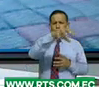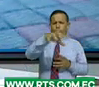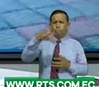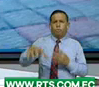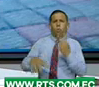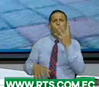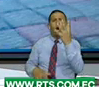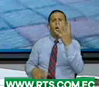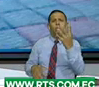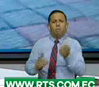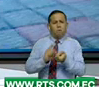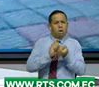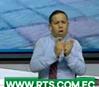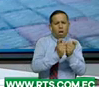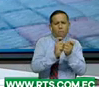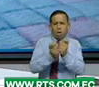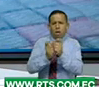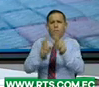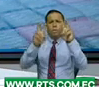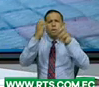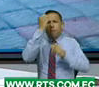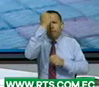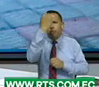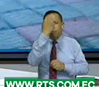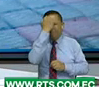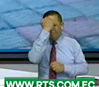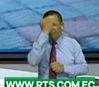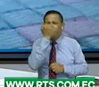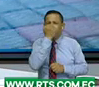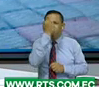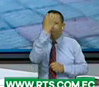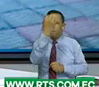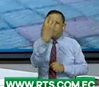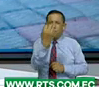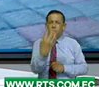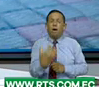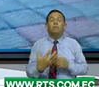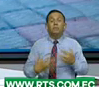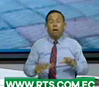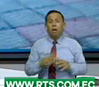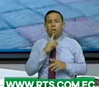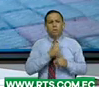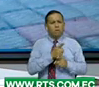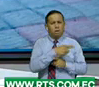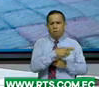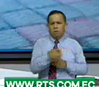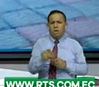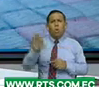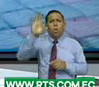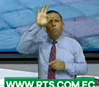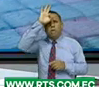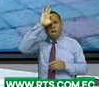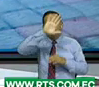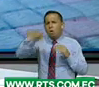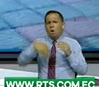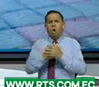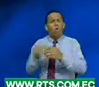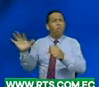por el alto índice de incremento de kobe 19 en los hospitales ya no cuentan con famosos disponibles